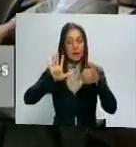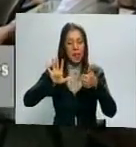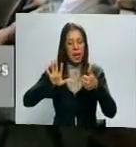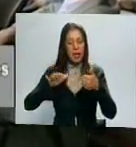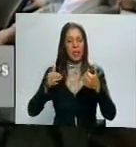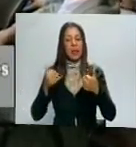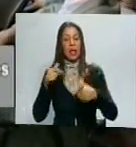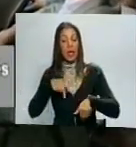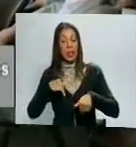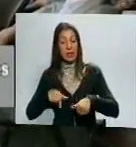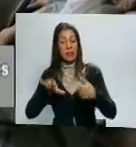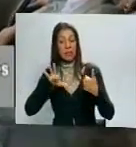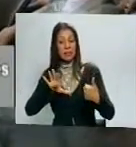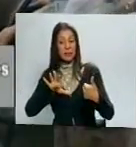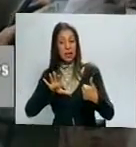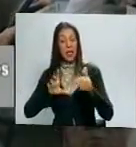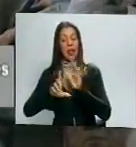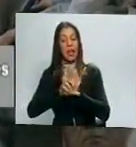aprobando.